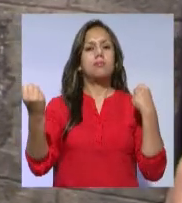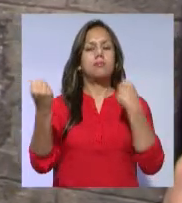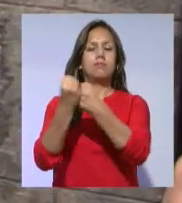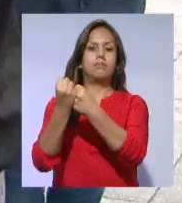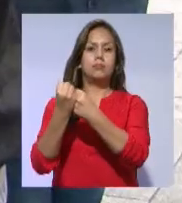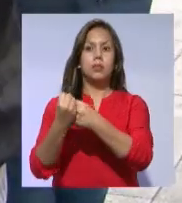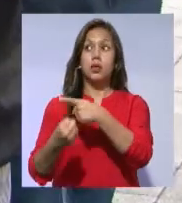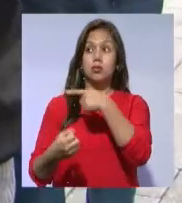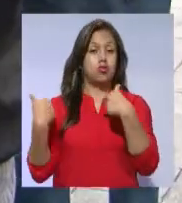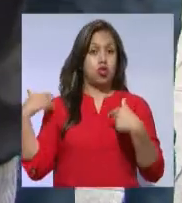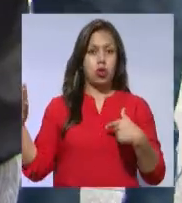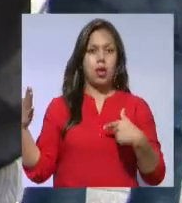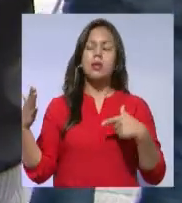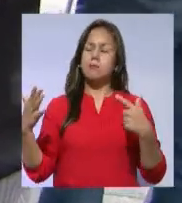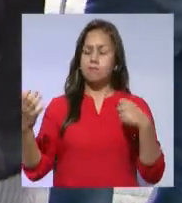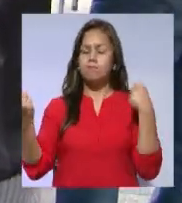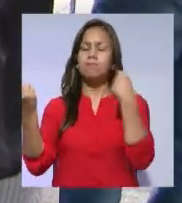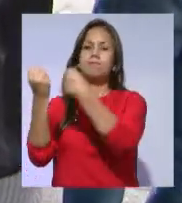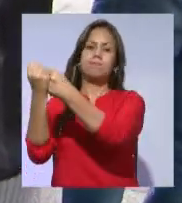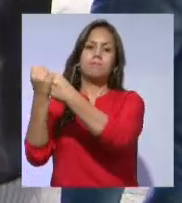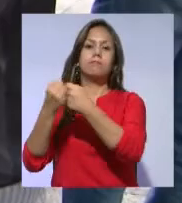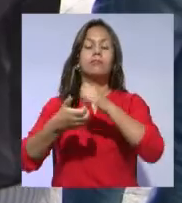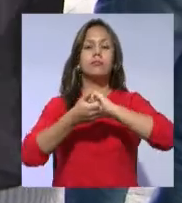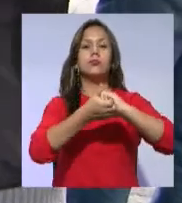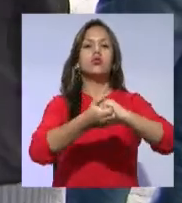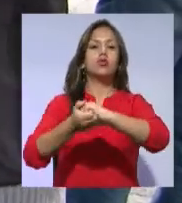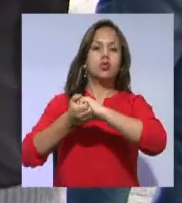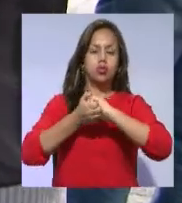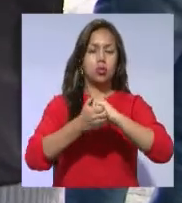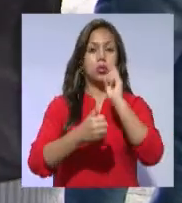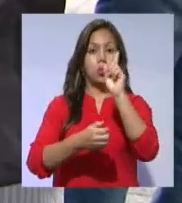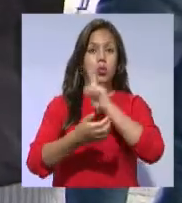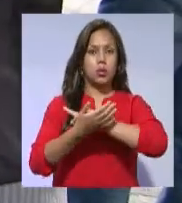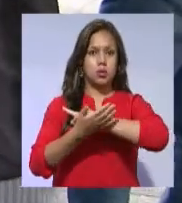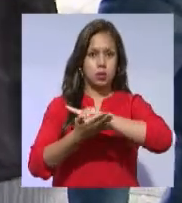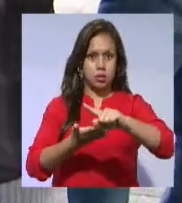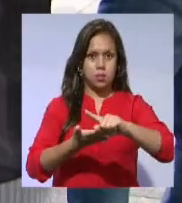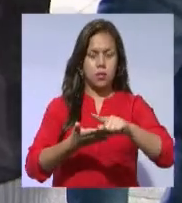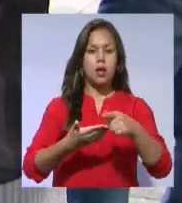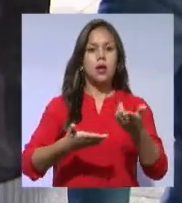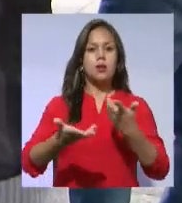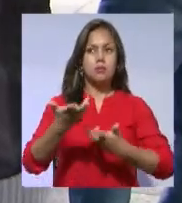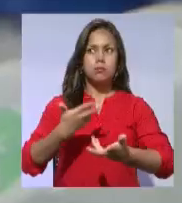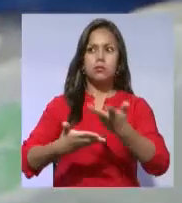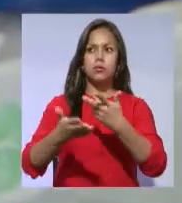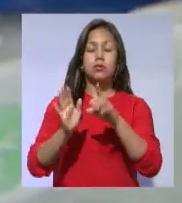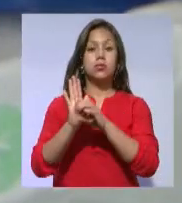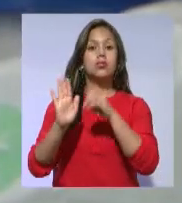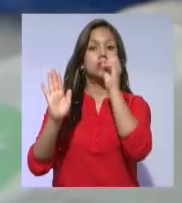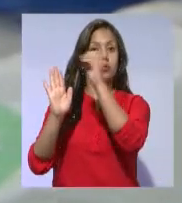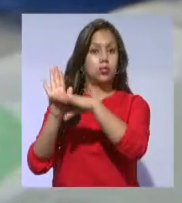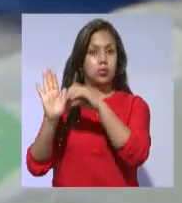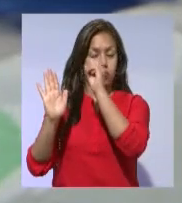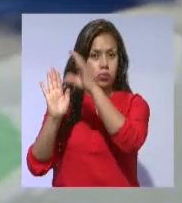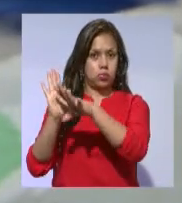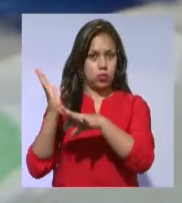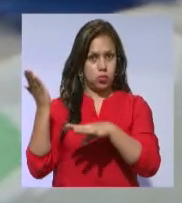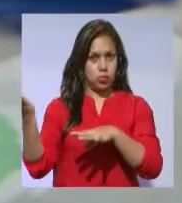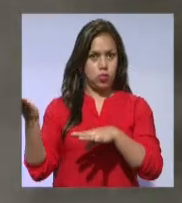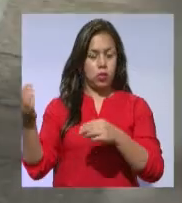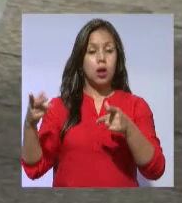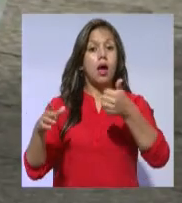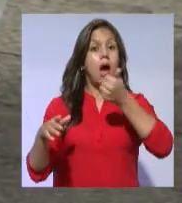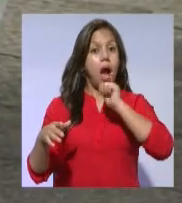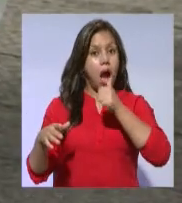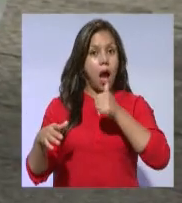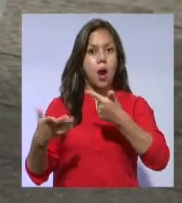al que no tiene esta campaña de solidaridad se extenderá durante una semana para recibir las donaciones entre ellos productos no perecibles agua